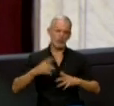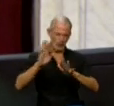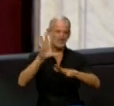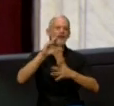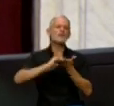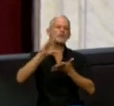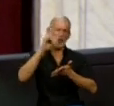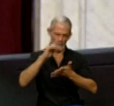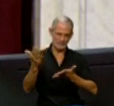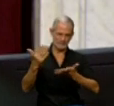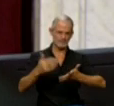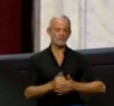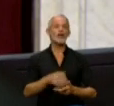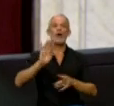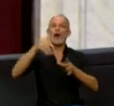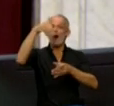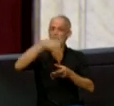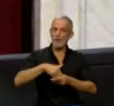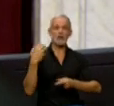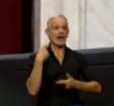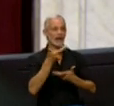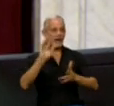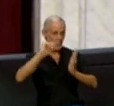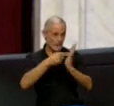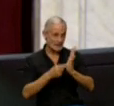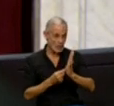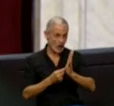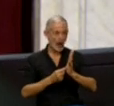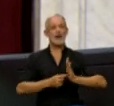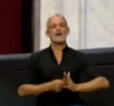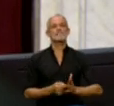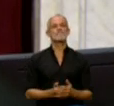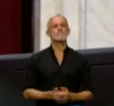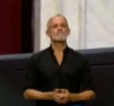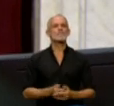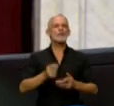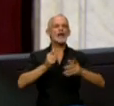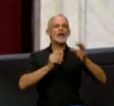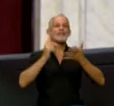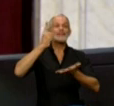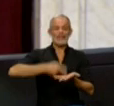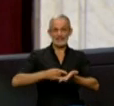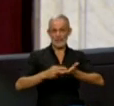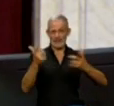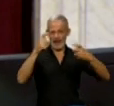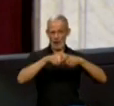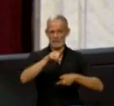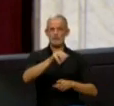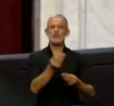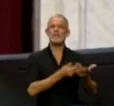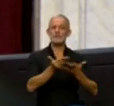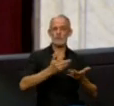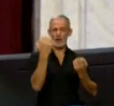cumplido se va a votar en general y en particular el dictamen de la comisión de